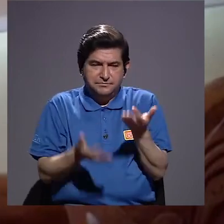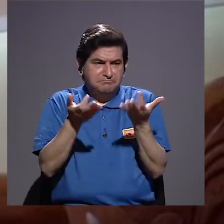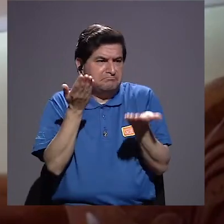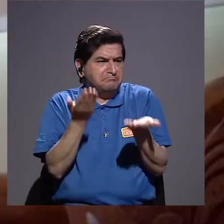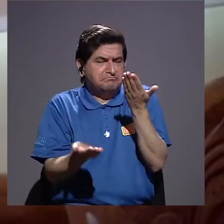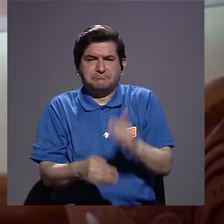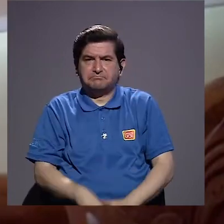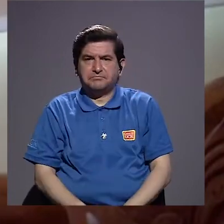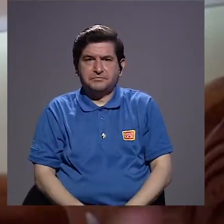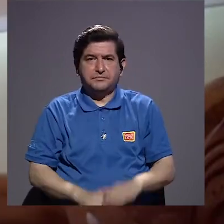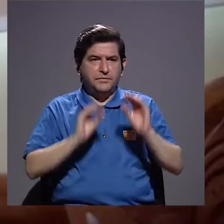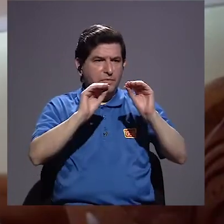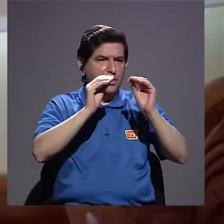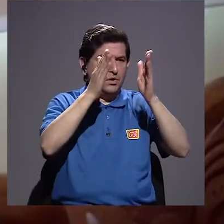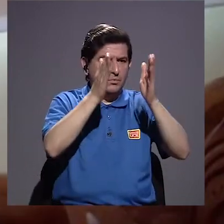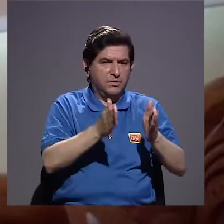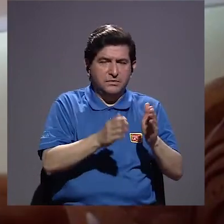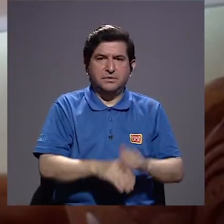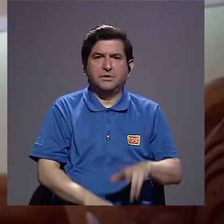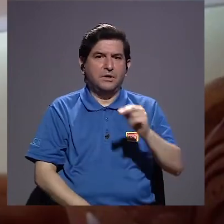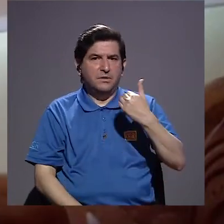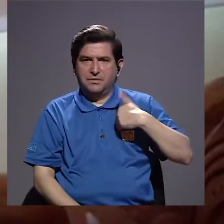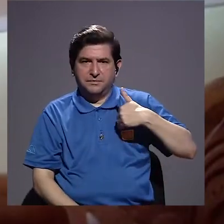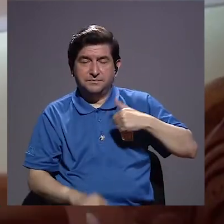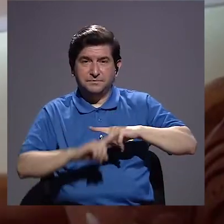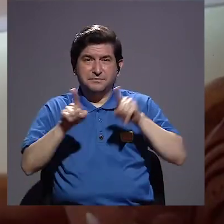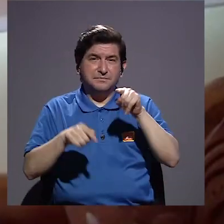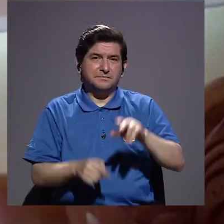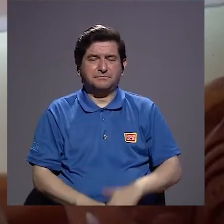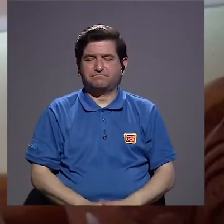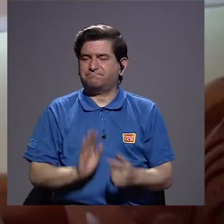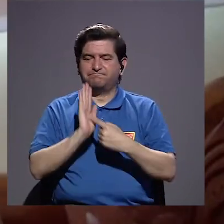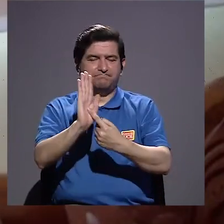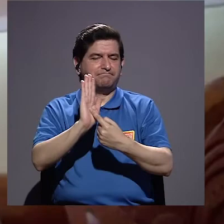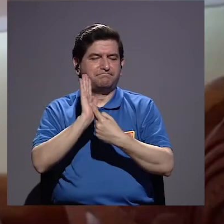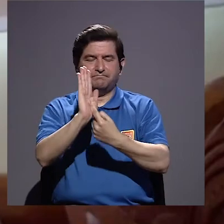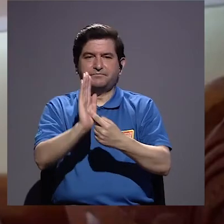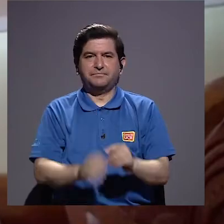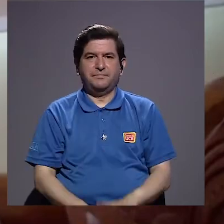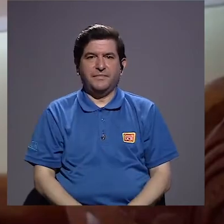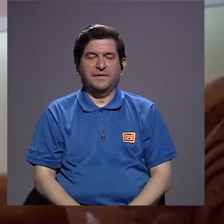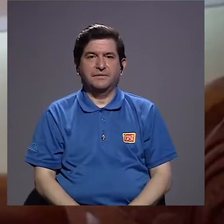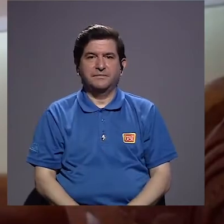incluso académicas que hombres académicos, pero eso no se refleja